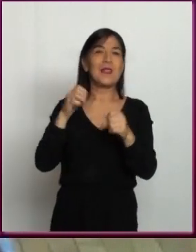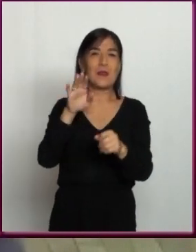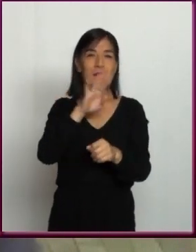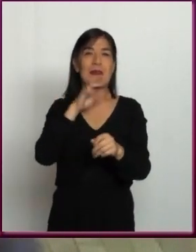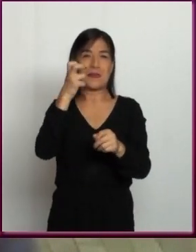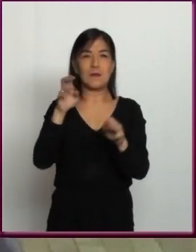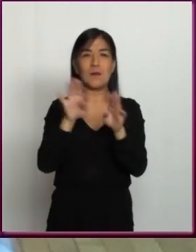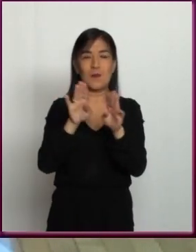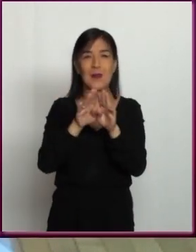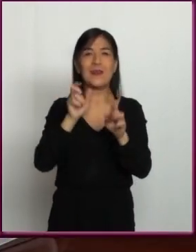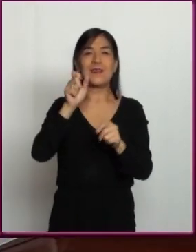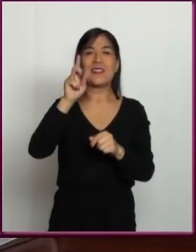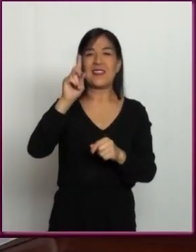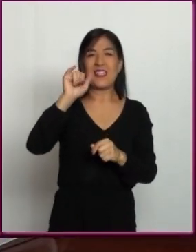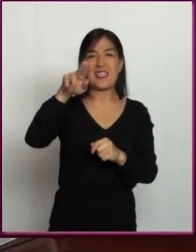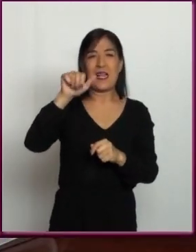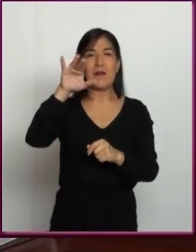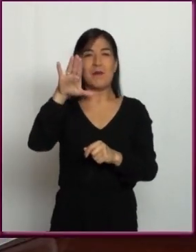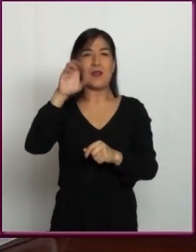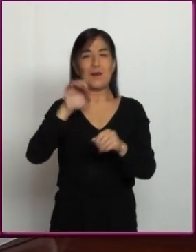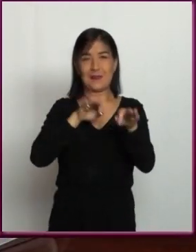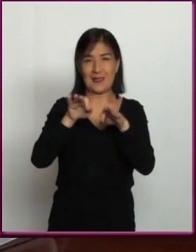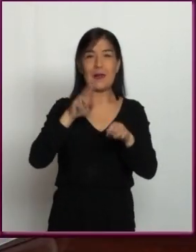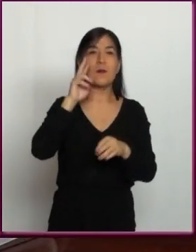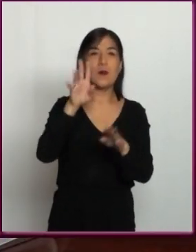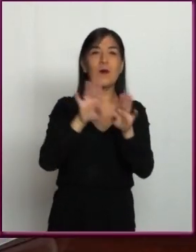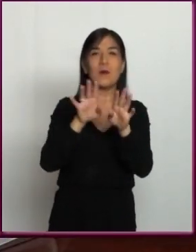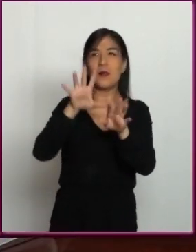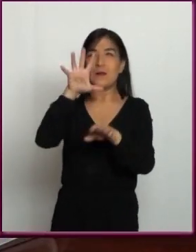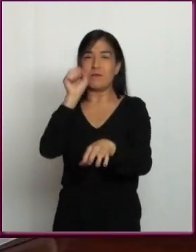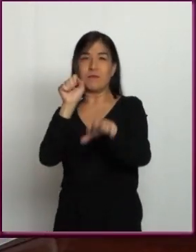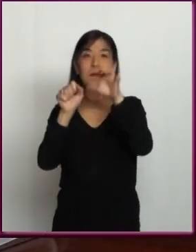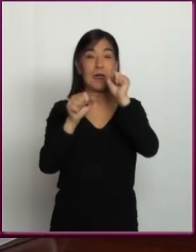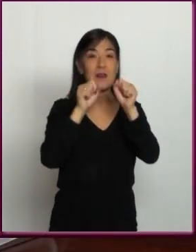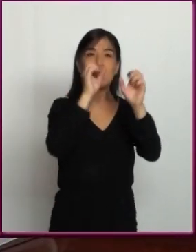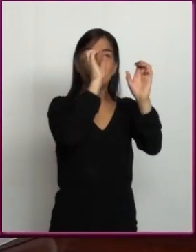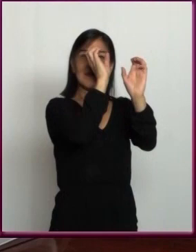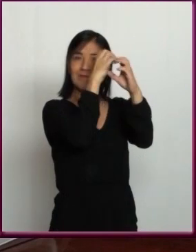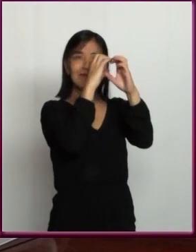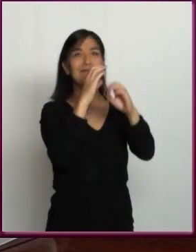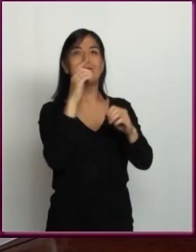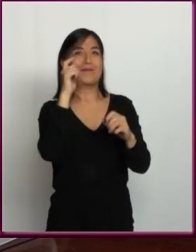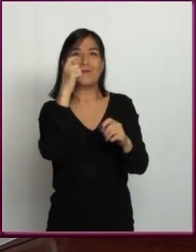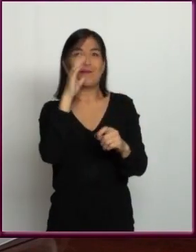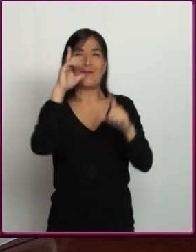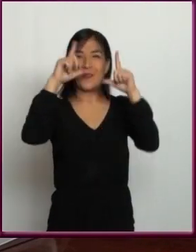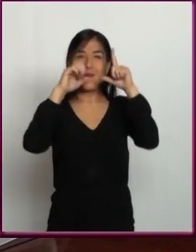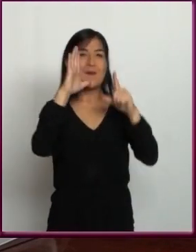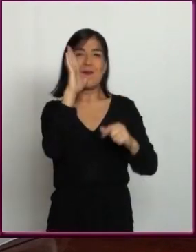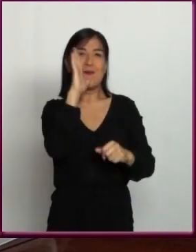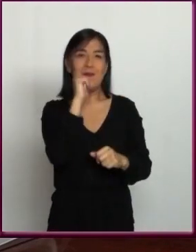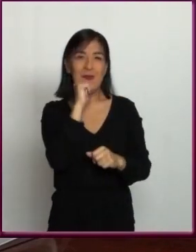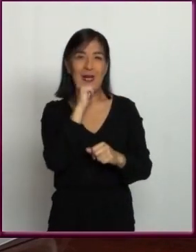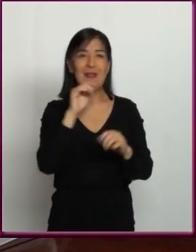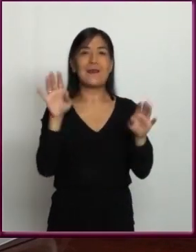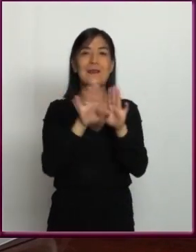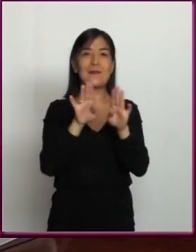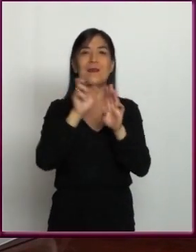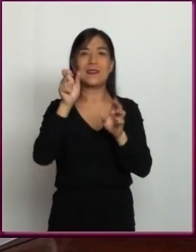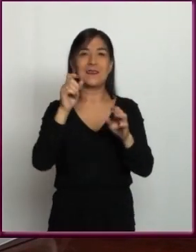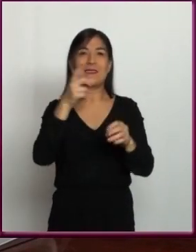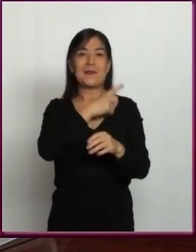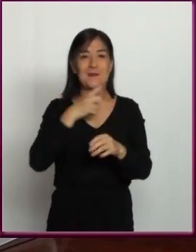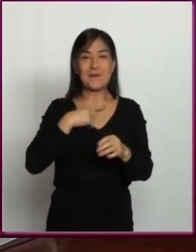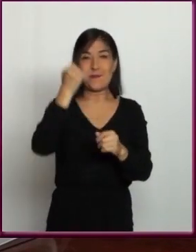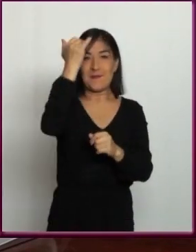se conoce como intervalo dinámico, de intensidades de luz, cosa que una cámara no puede. Si tú apuntas una cámara al sol, vas a volver toda